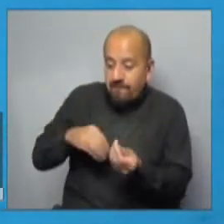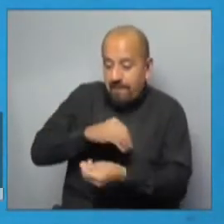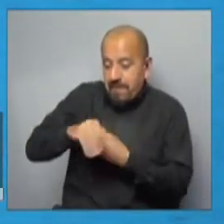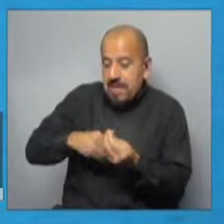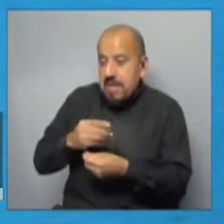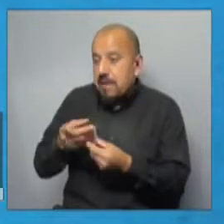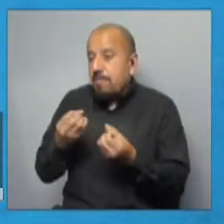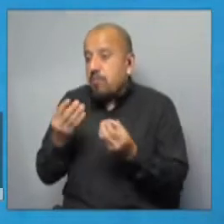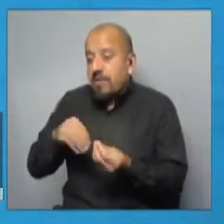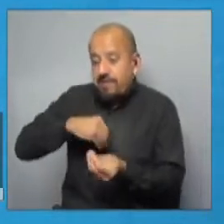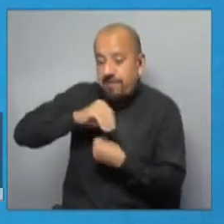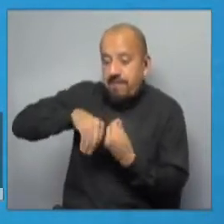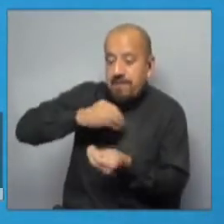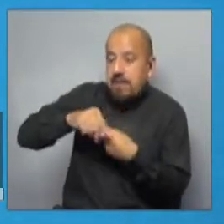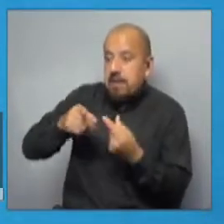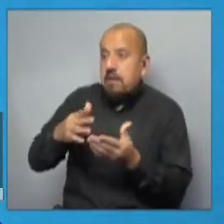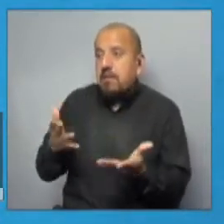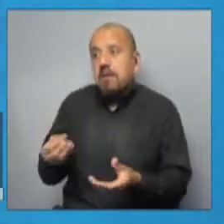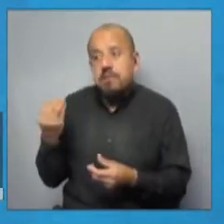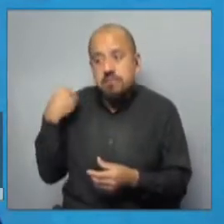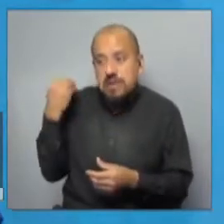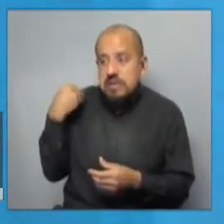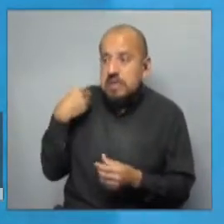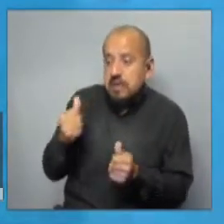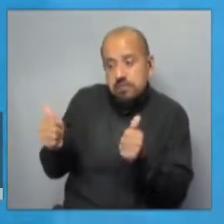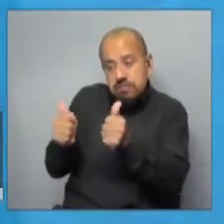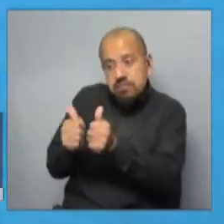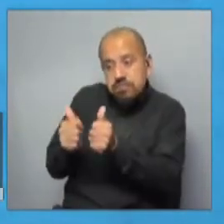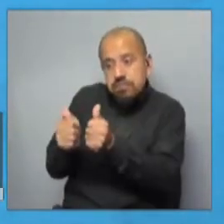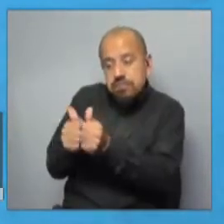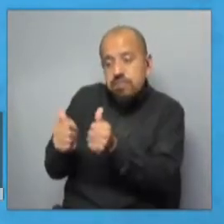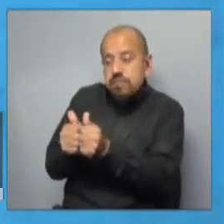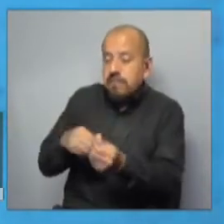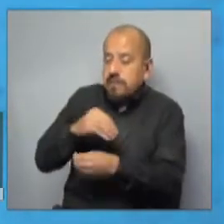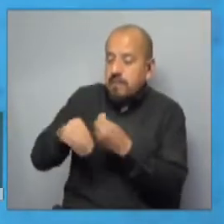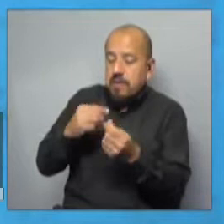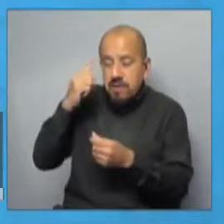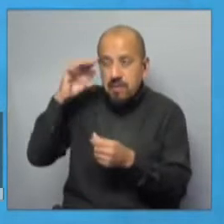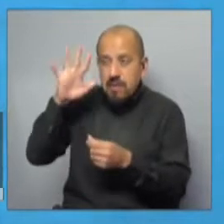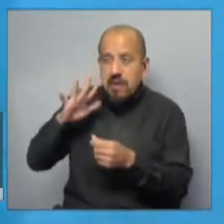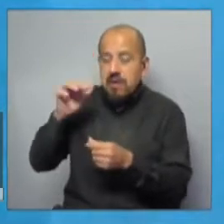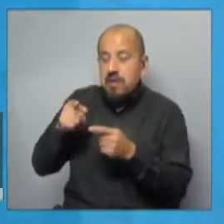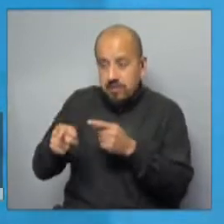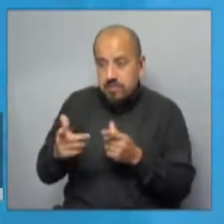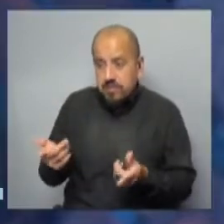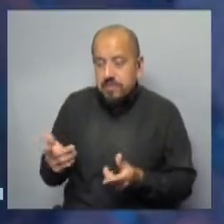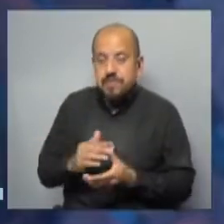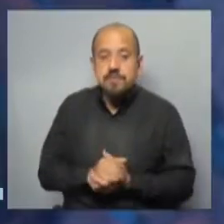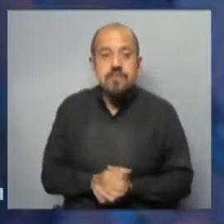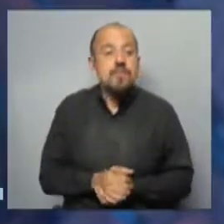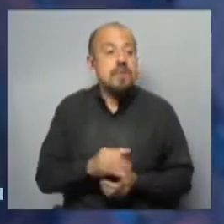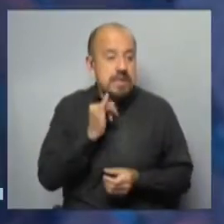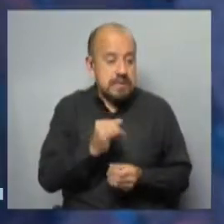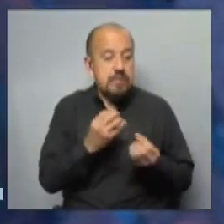familias llevan un proceso de desgaste también para acompañar a la persona el hijo en este caso me imagino que debes haber pasado por esa situación claro porque los